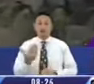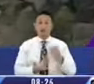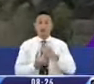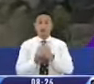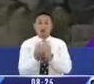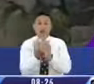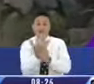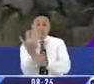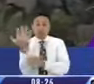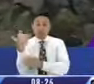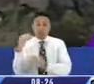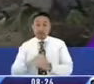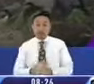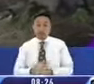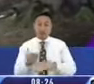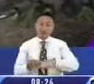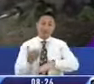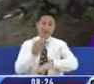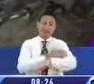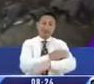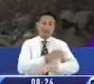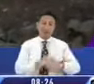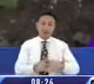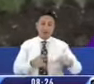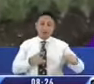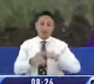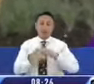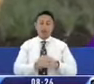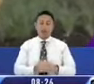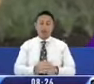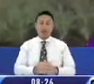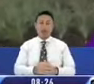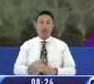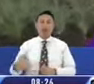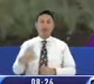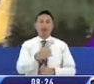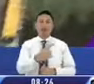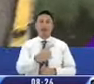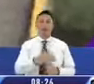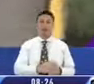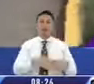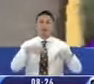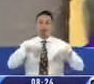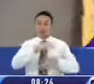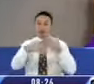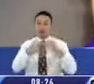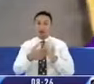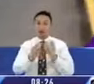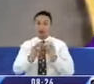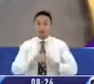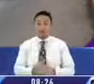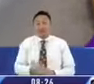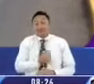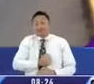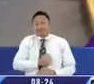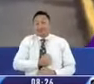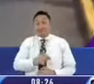inauguró el Lunasur, se hicieron todas estas jardineras, pero lastimosamente la gente